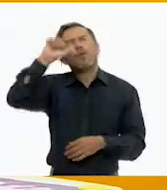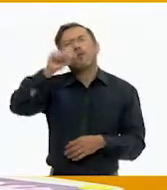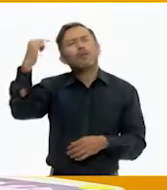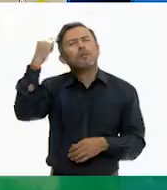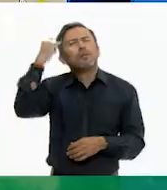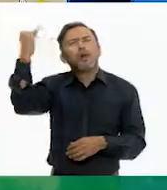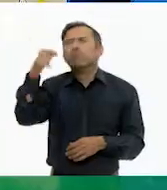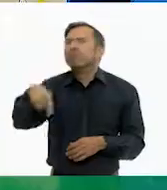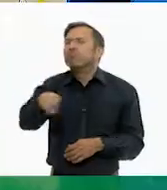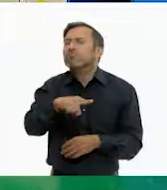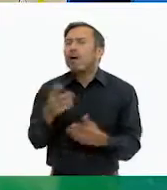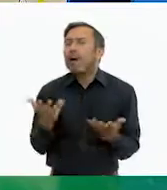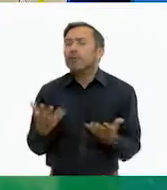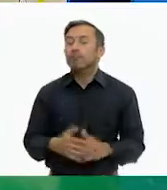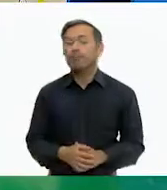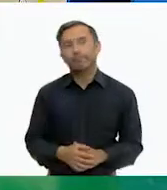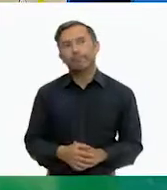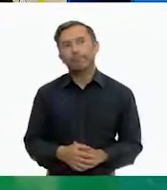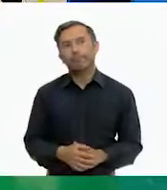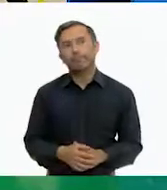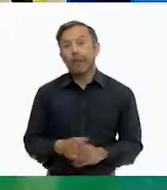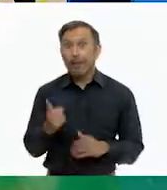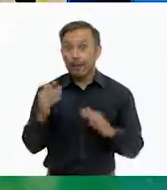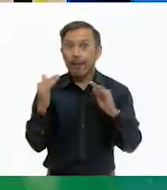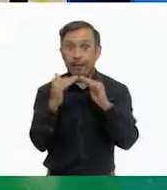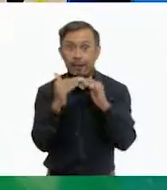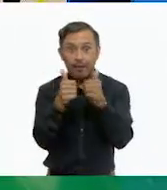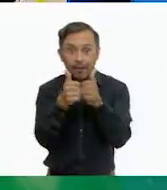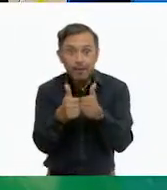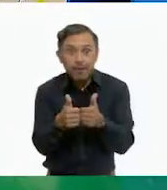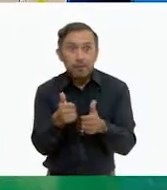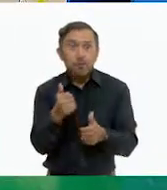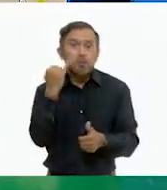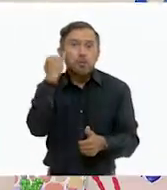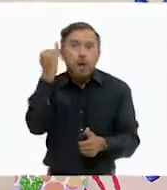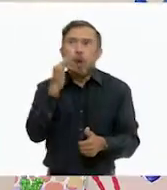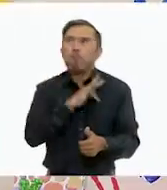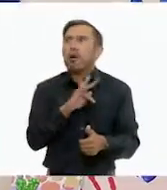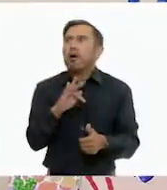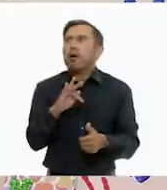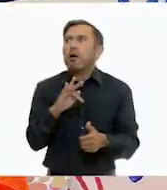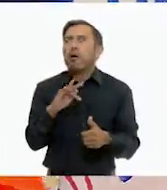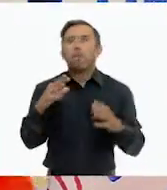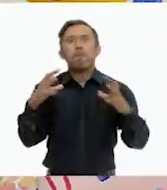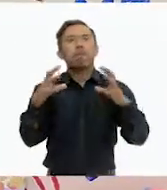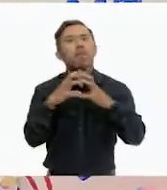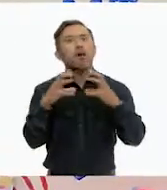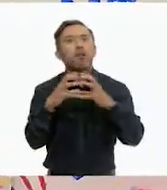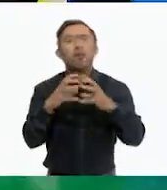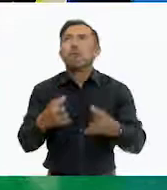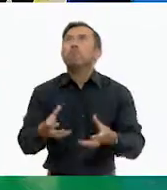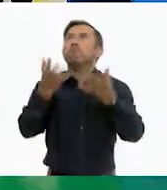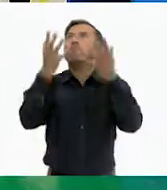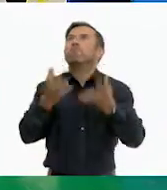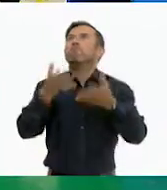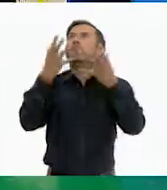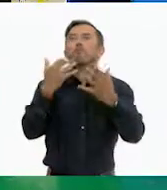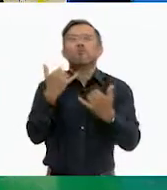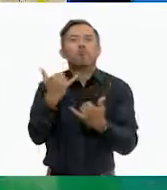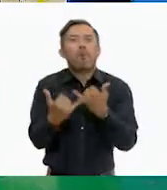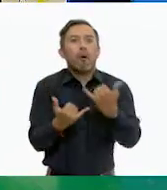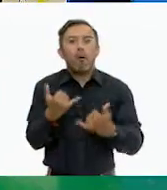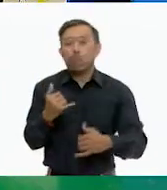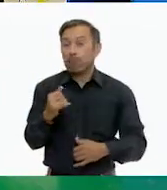Yolistli? Ah, pues cuando estamos en casita podemos jugar con una pelota. Ay, a mí me